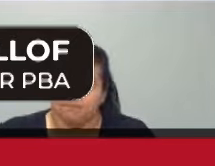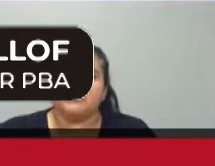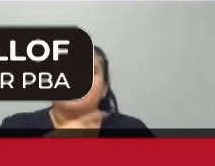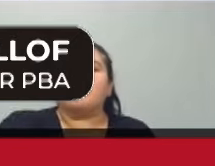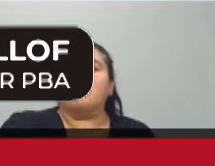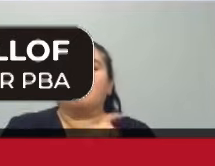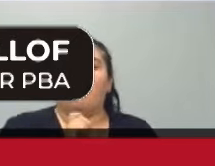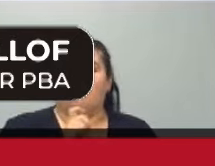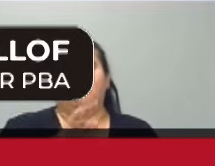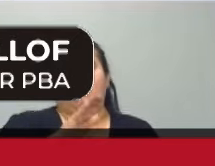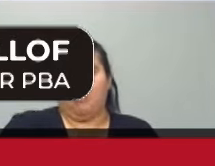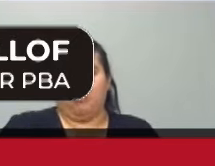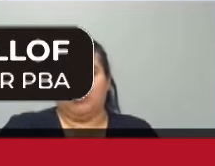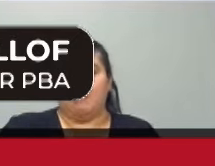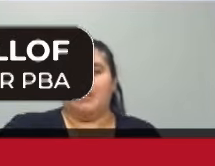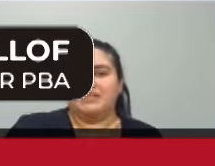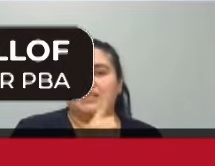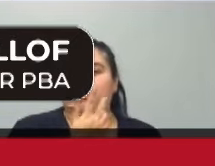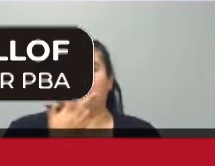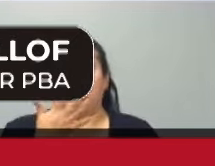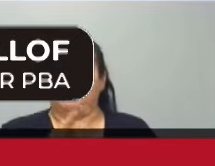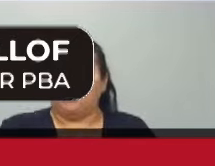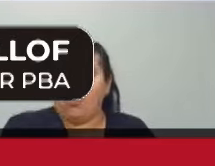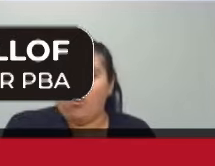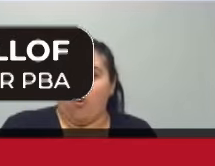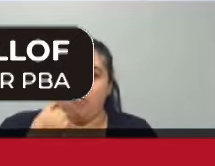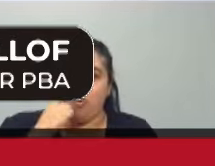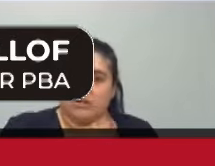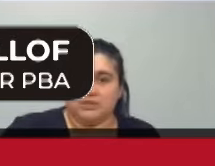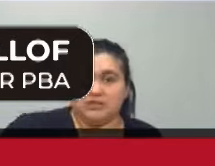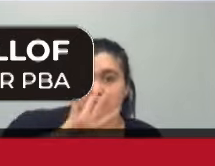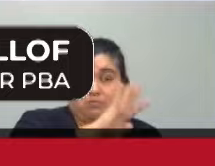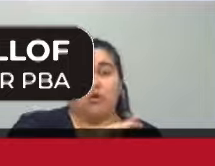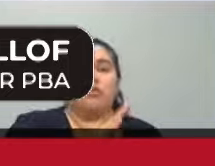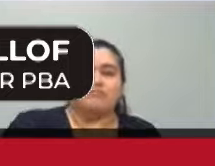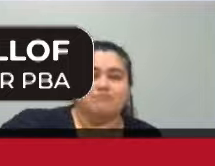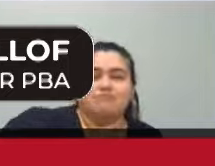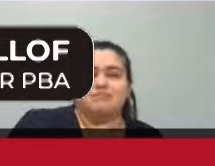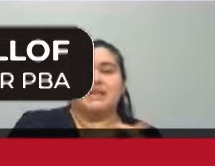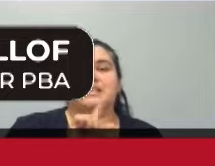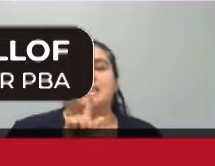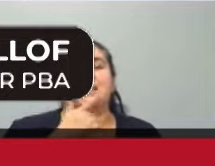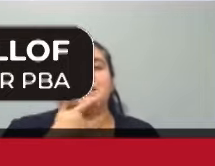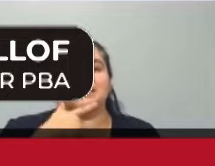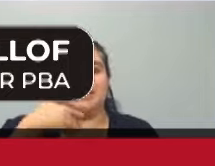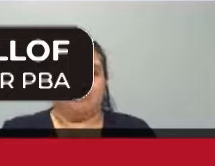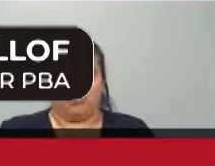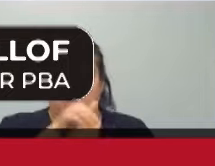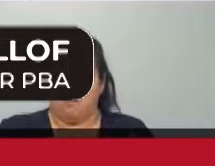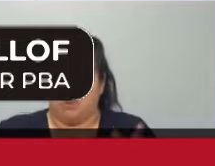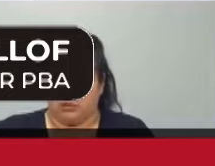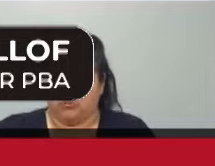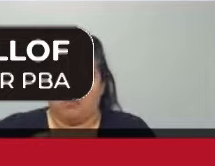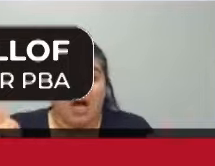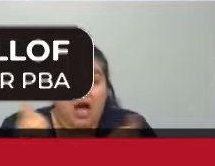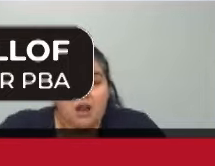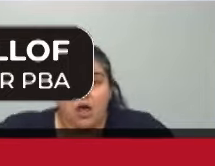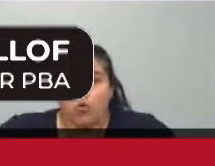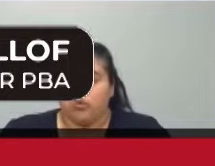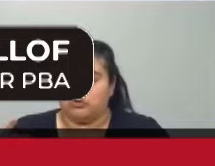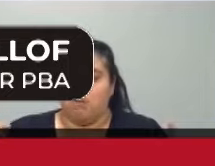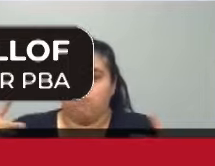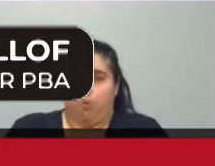135 municipios de la provincia de Buenos Aires y a sus 17 millones de habitantes, que son los que se han quedado sin los recursos,